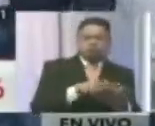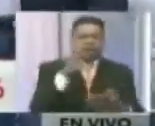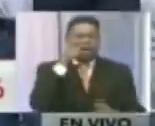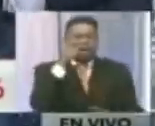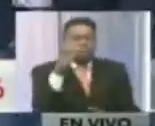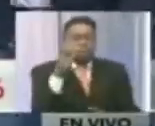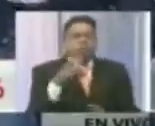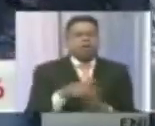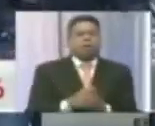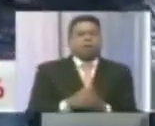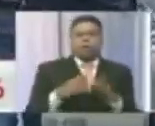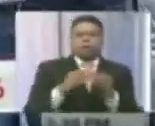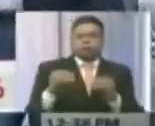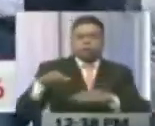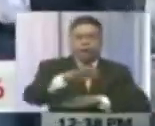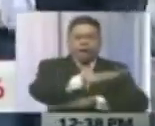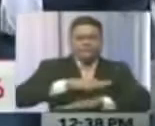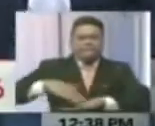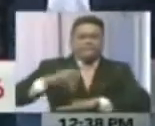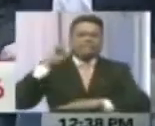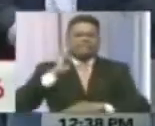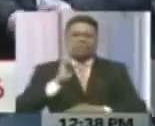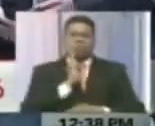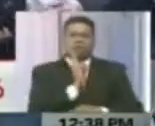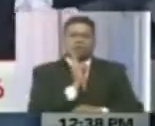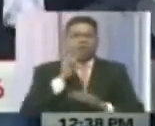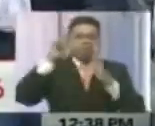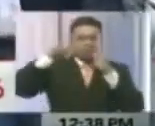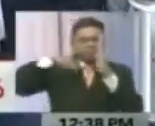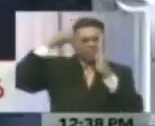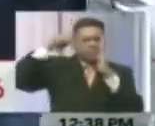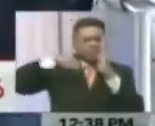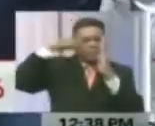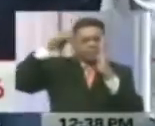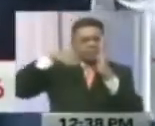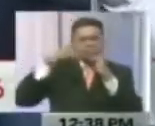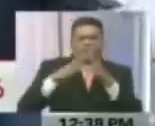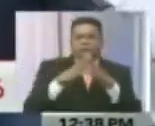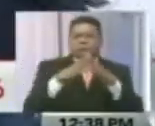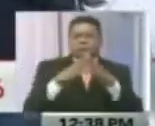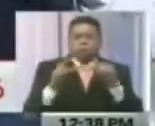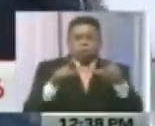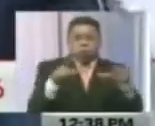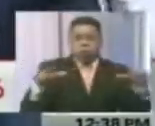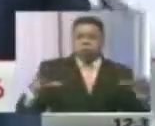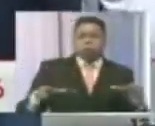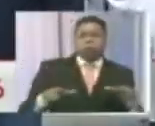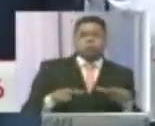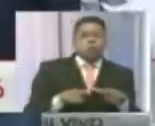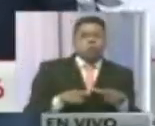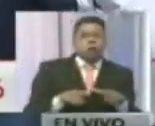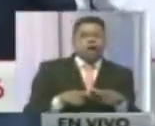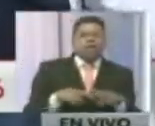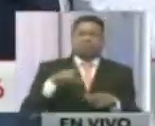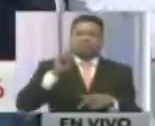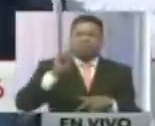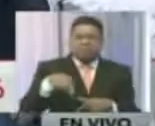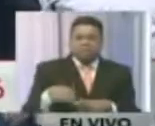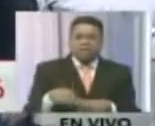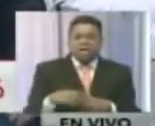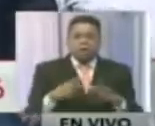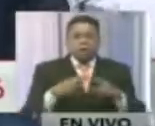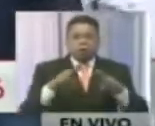todas las plazas Bolívar. Tenemos salas de cine y cines en espacios públicos, una feria de artesanía que comienza mañana,